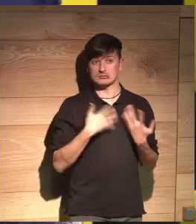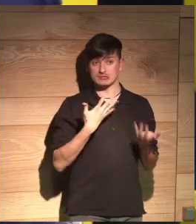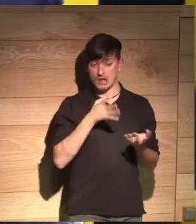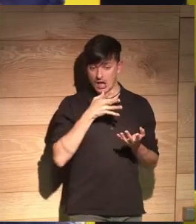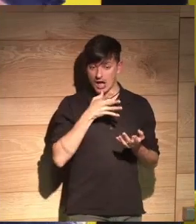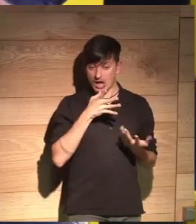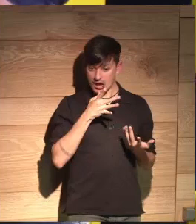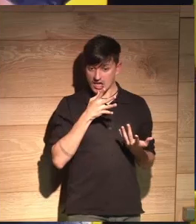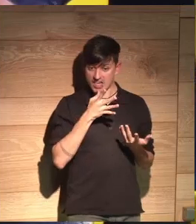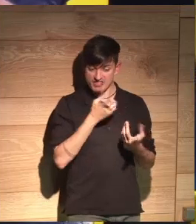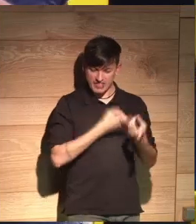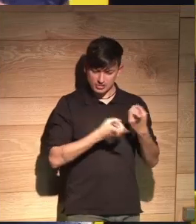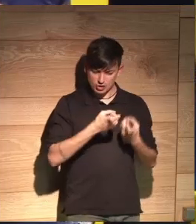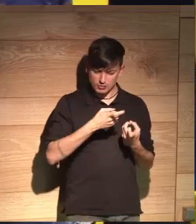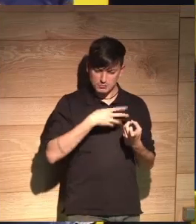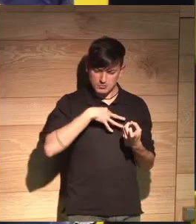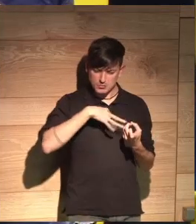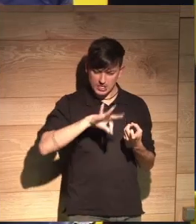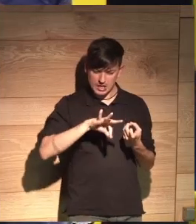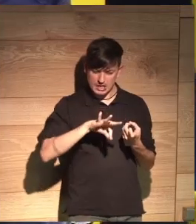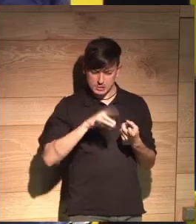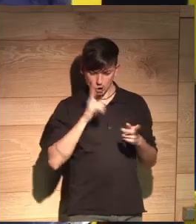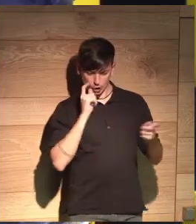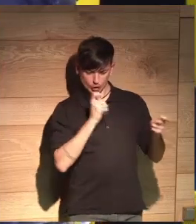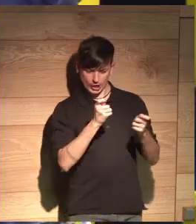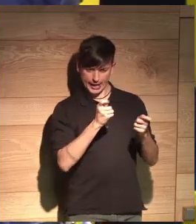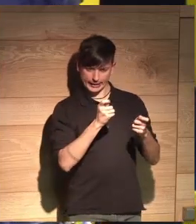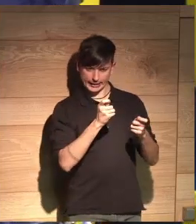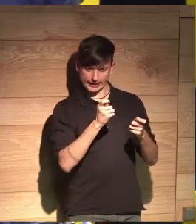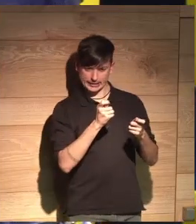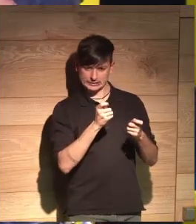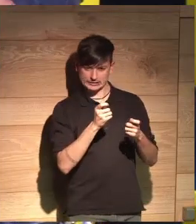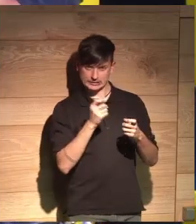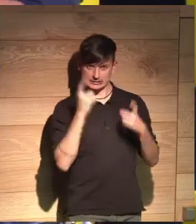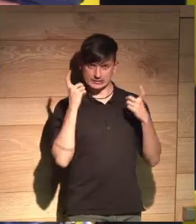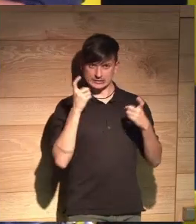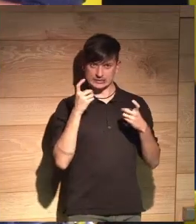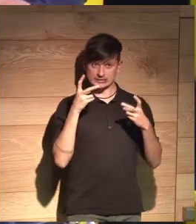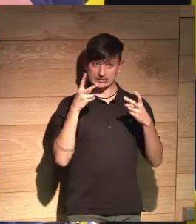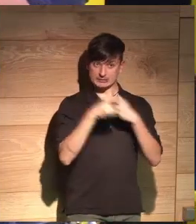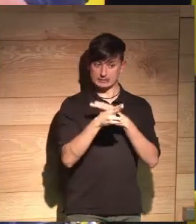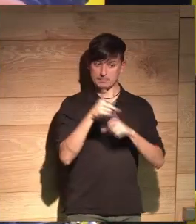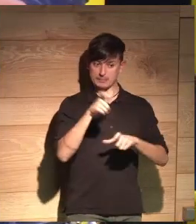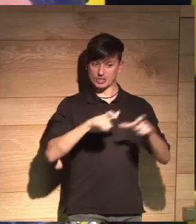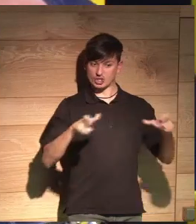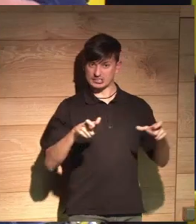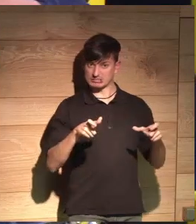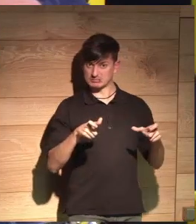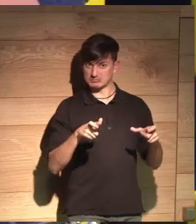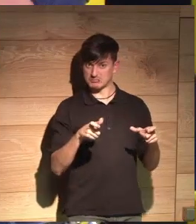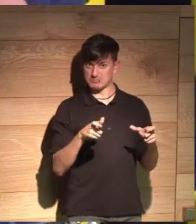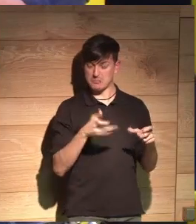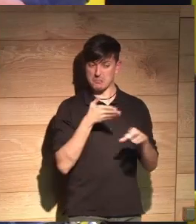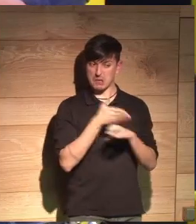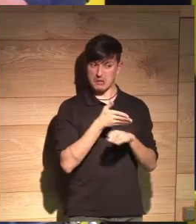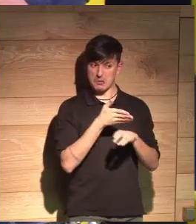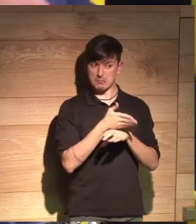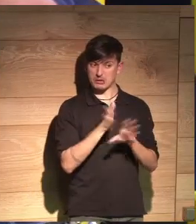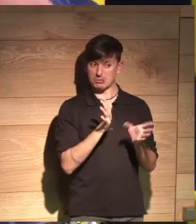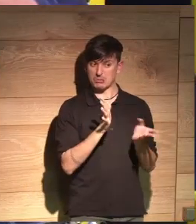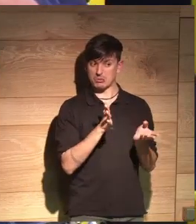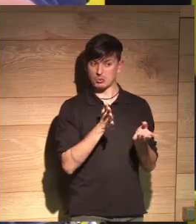datos de insulares de contribución y de evitar esa deriva que son deriva de gente que no contribuyen y que quieren ser parte de